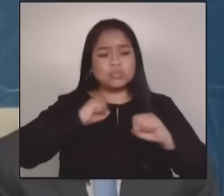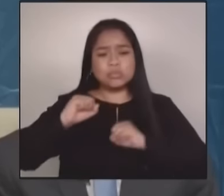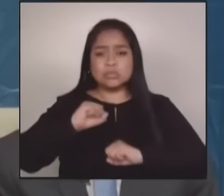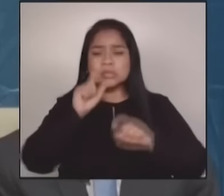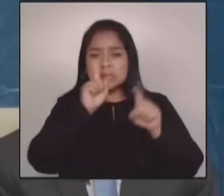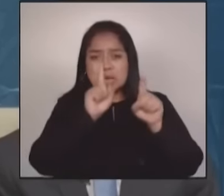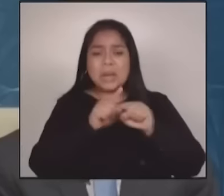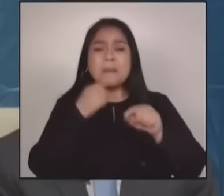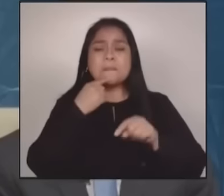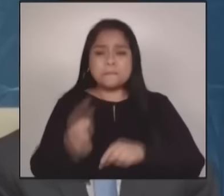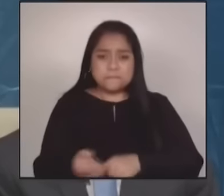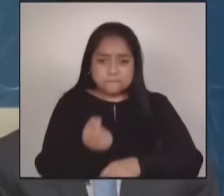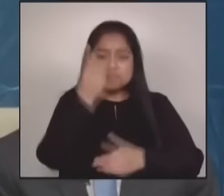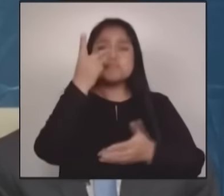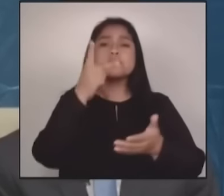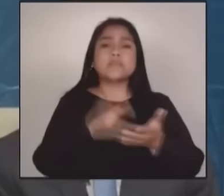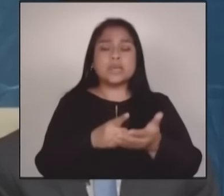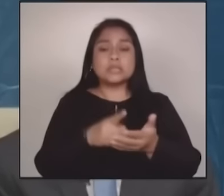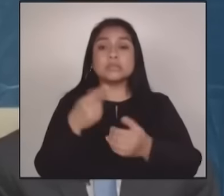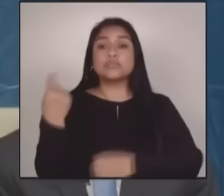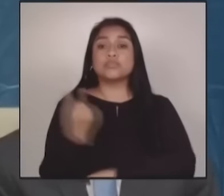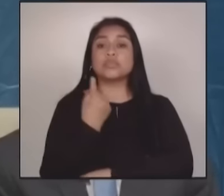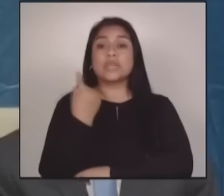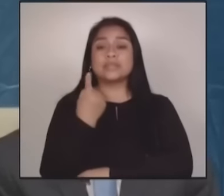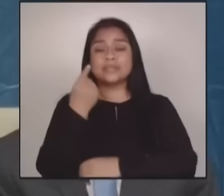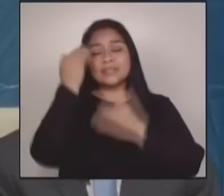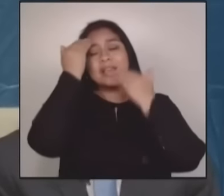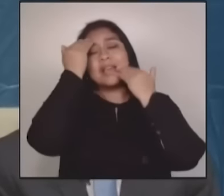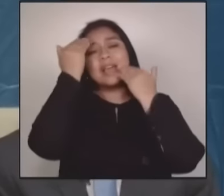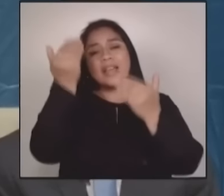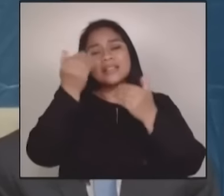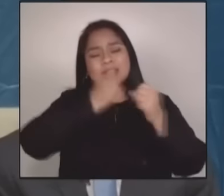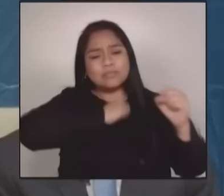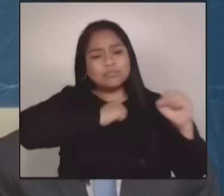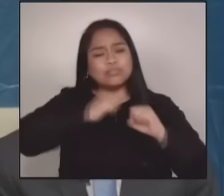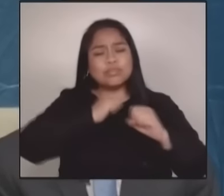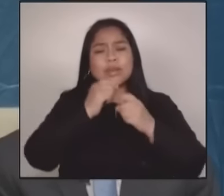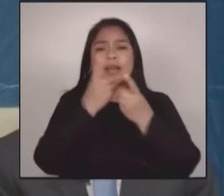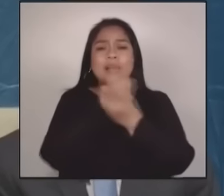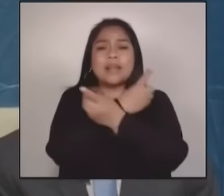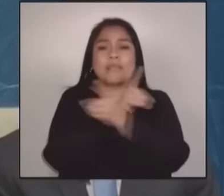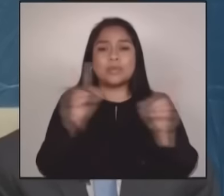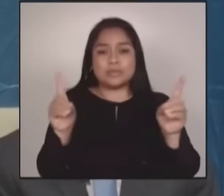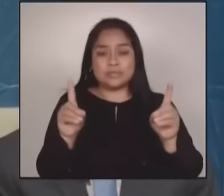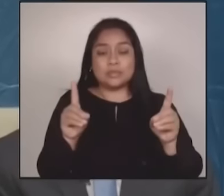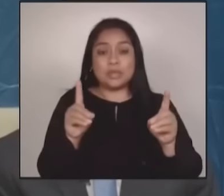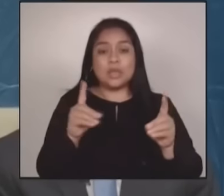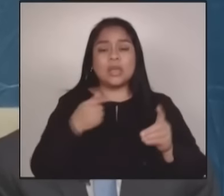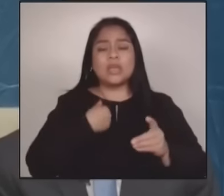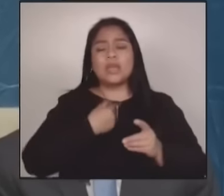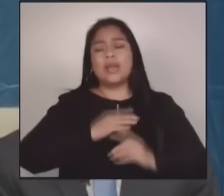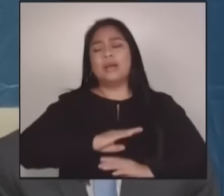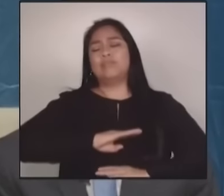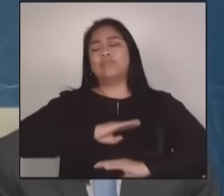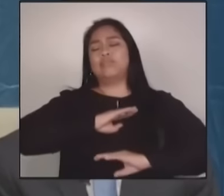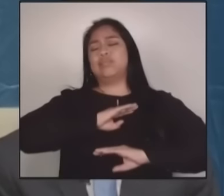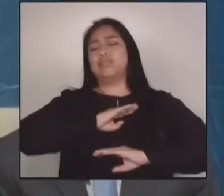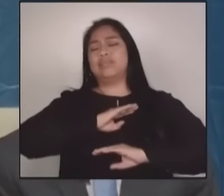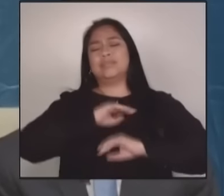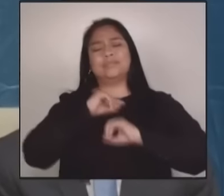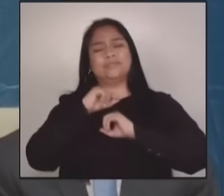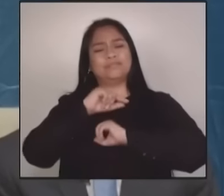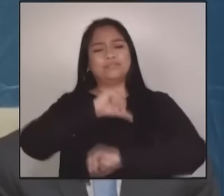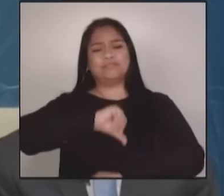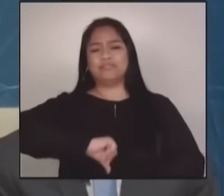hito significativo gracias al ejercicio democrático. Me llena de profundo